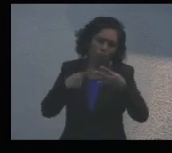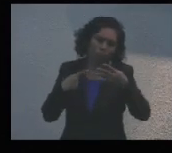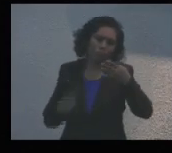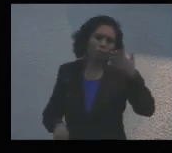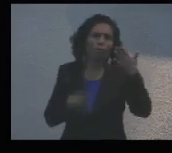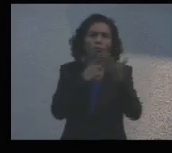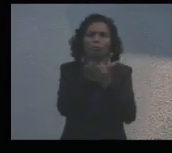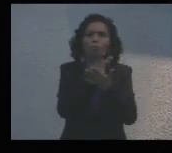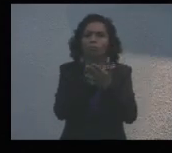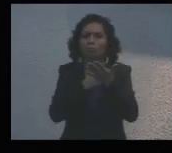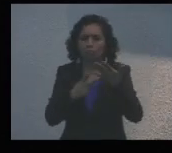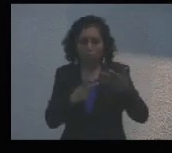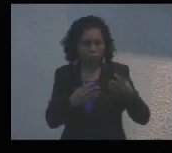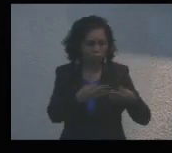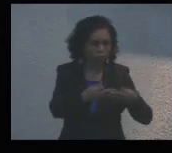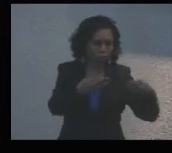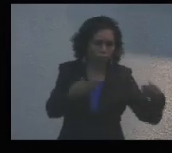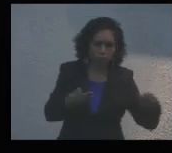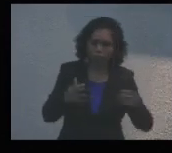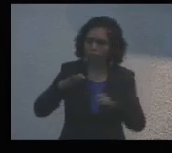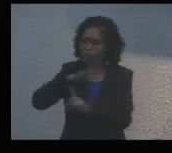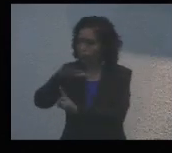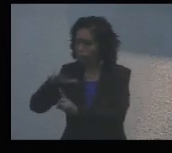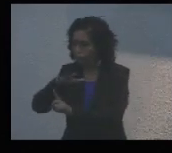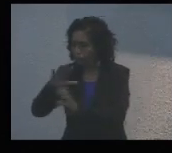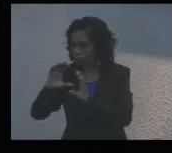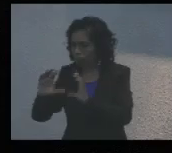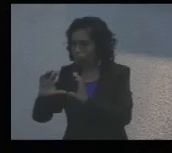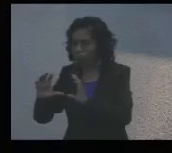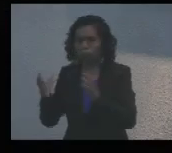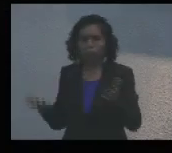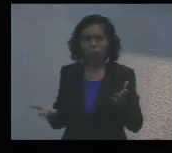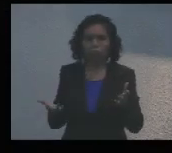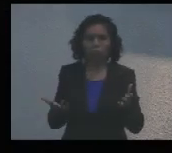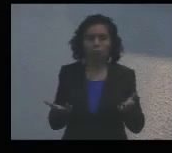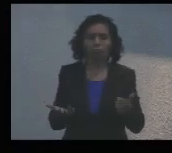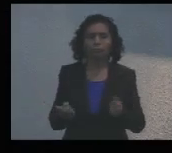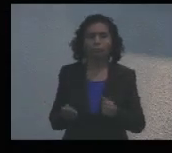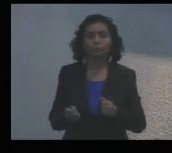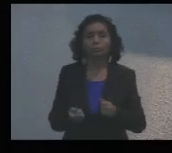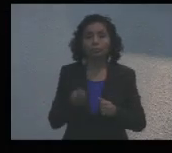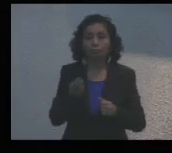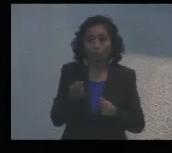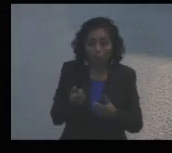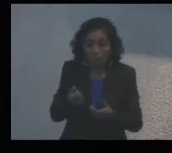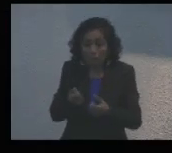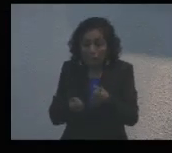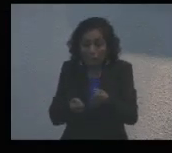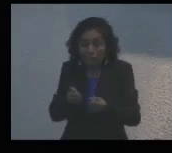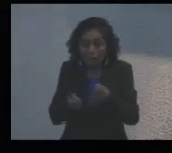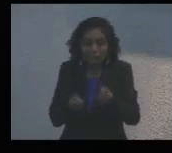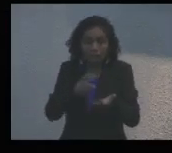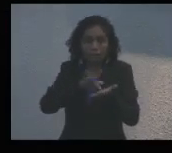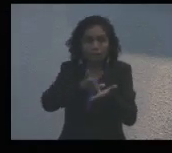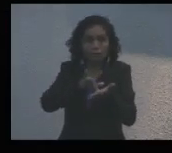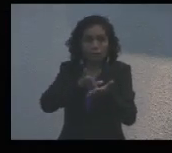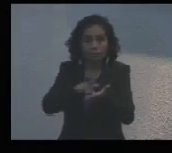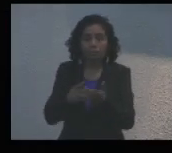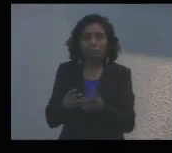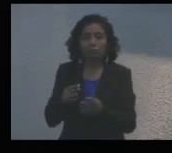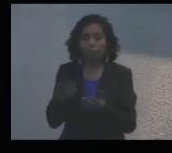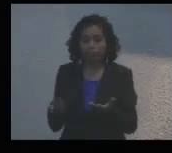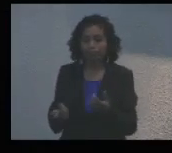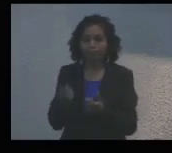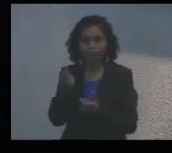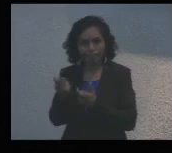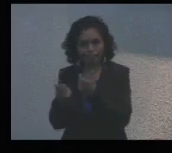ordenamiento territorial, ecológico y desarrollo urbano sustentable, gestión integral y economía circular de